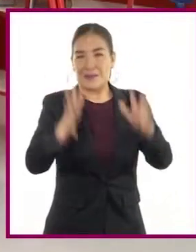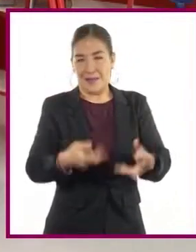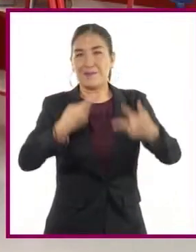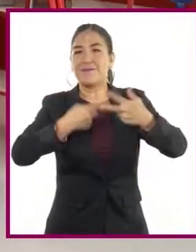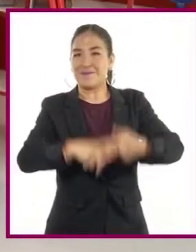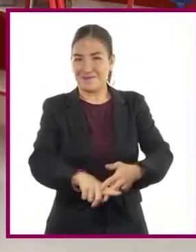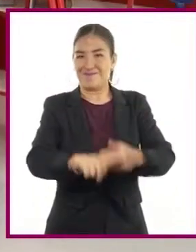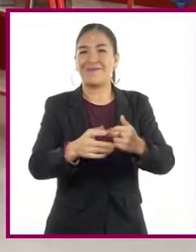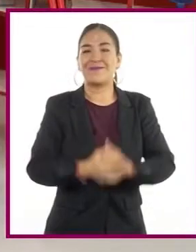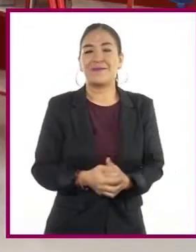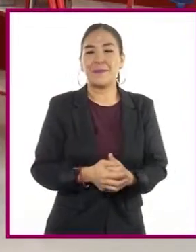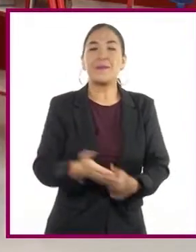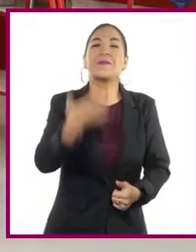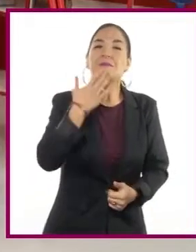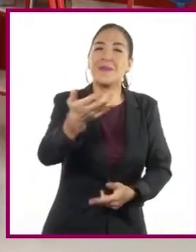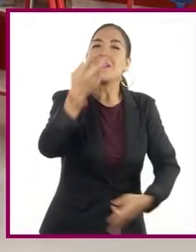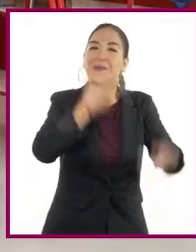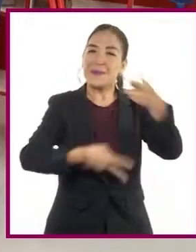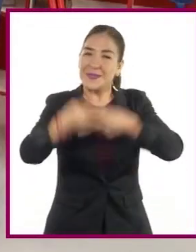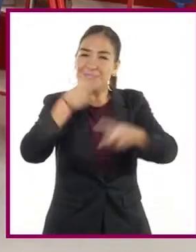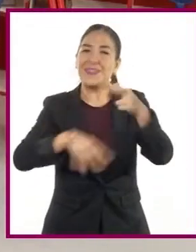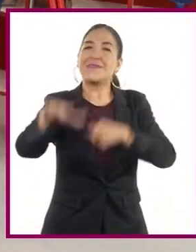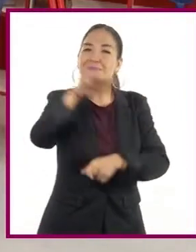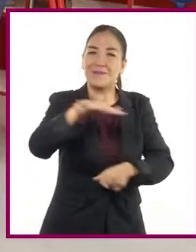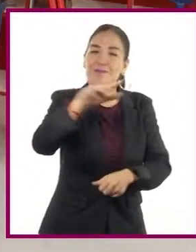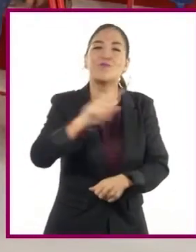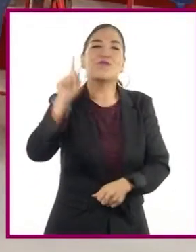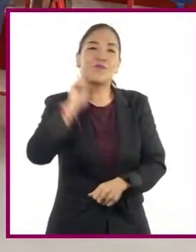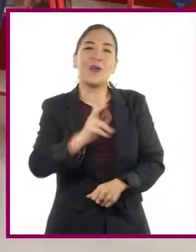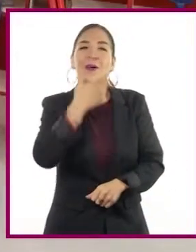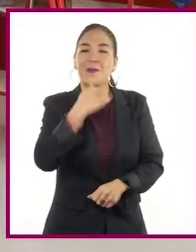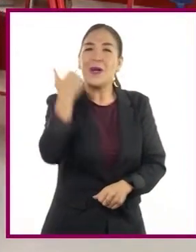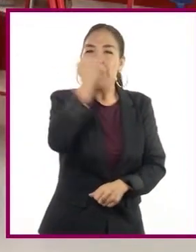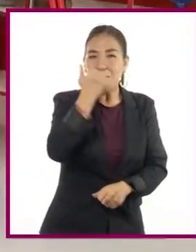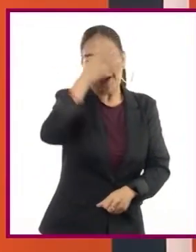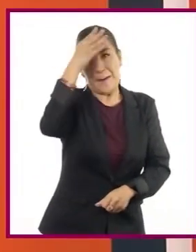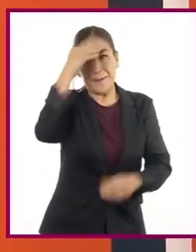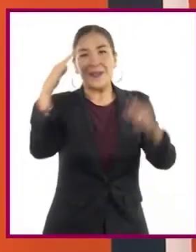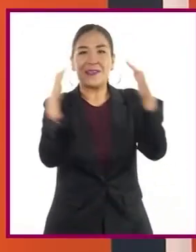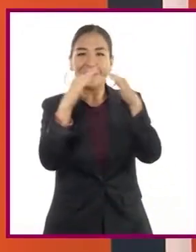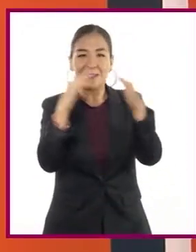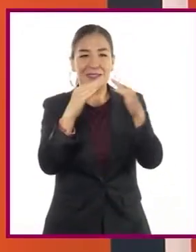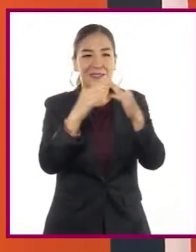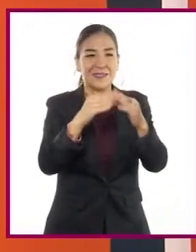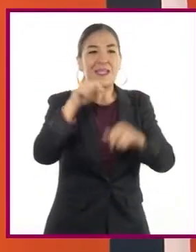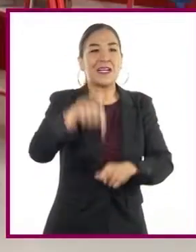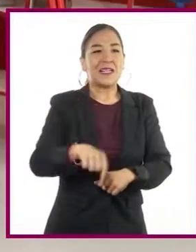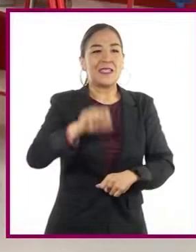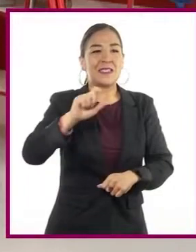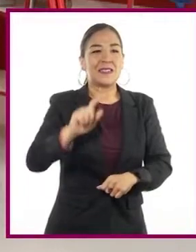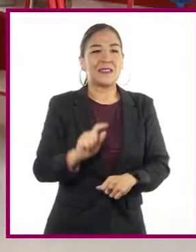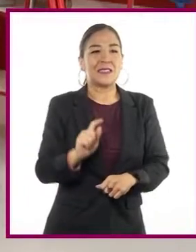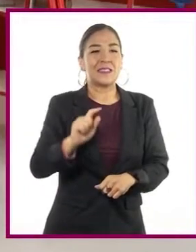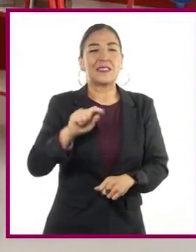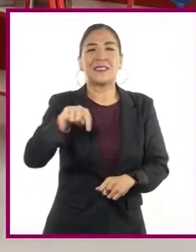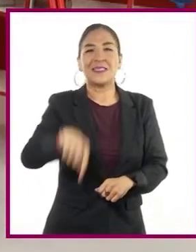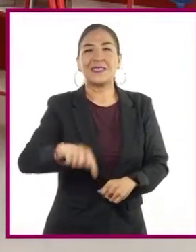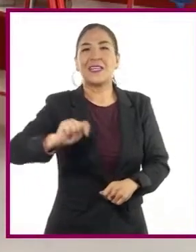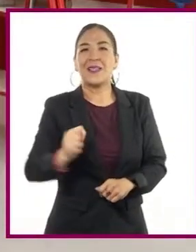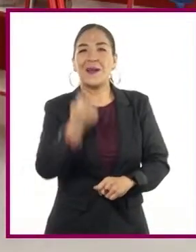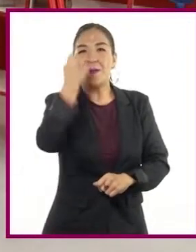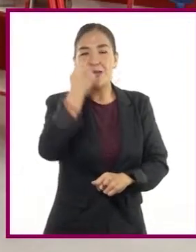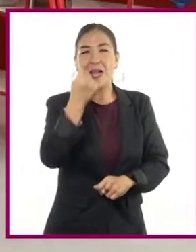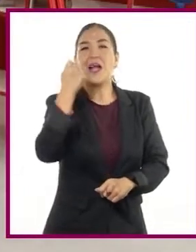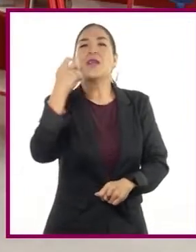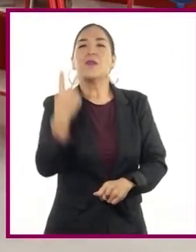Iniciemos. Bienvenidas, alumnas y alumnos de Aprende en Casa de la Asignatura de Tecnología 2. Soy la profesora Diana